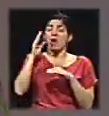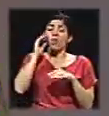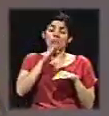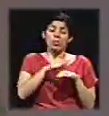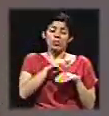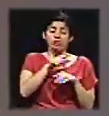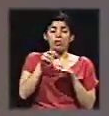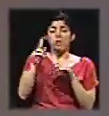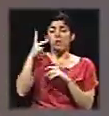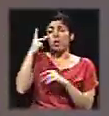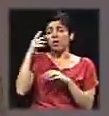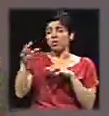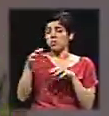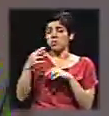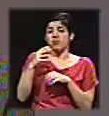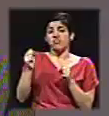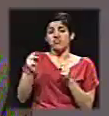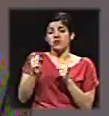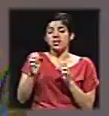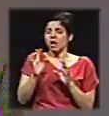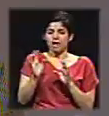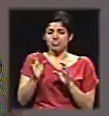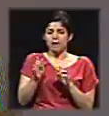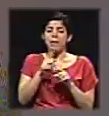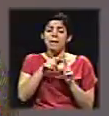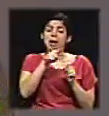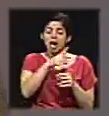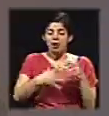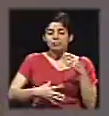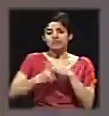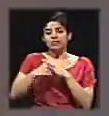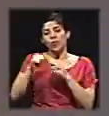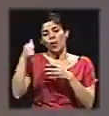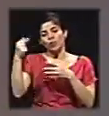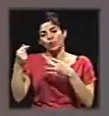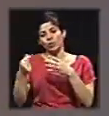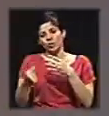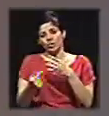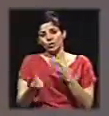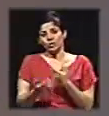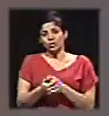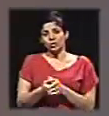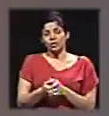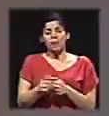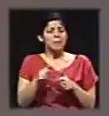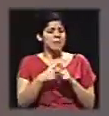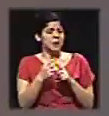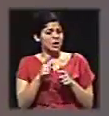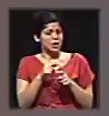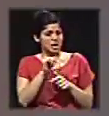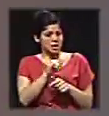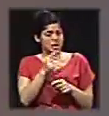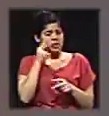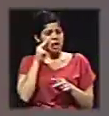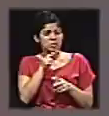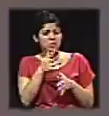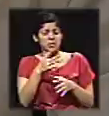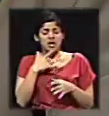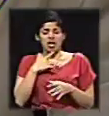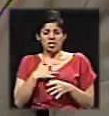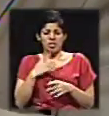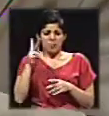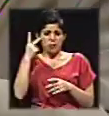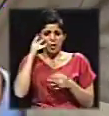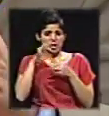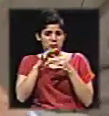mueva y esté tan fría, pero es un elemento que se agrega a los otros que son más de carácter estructural. Pero aún así da la impresión que esta desafección política